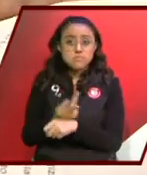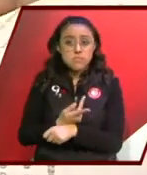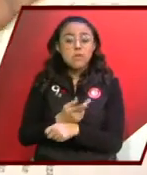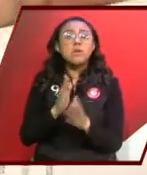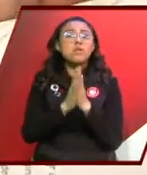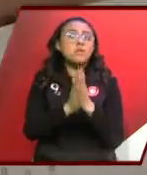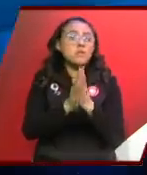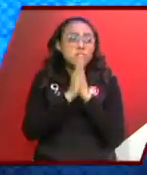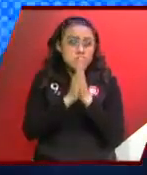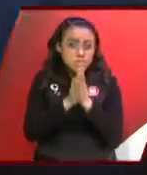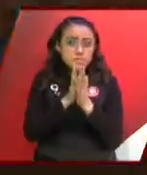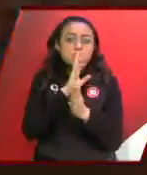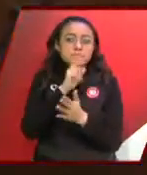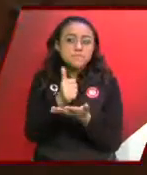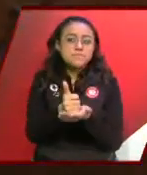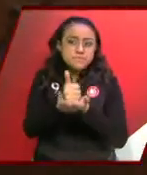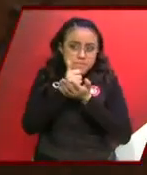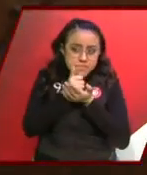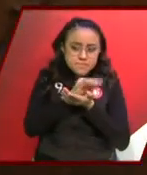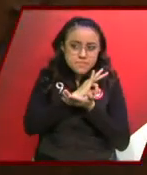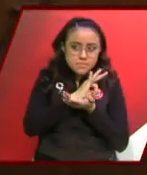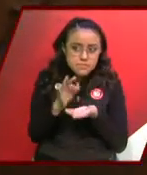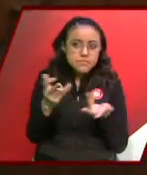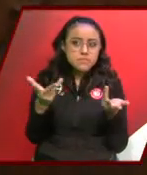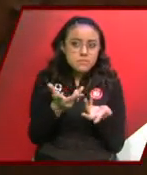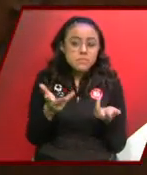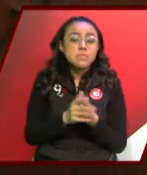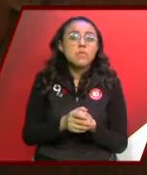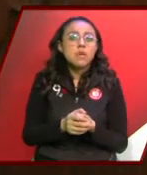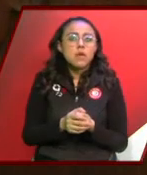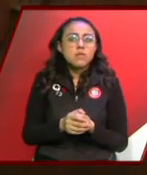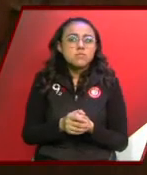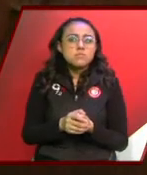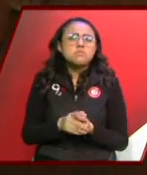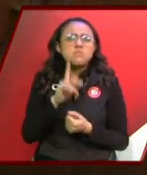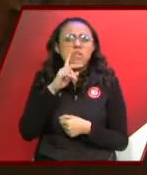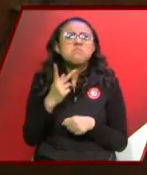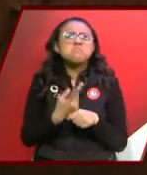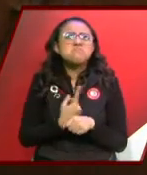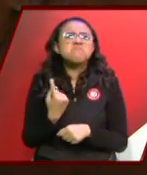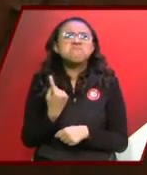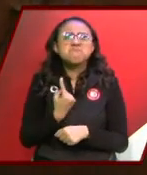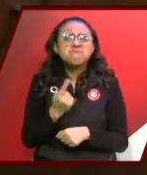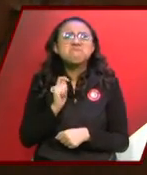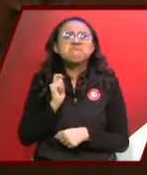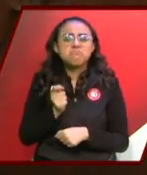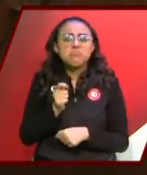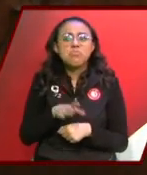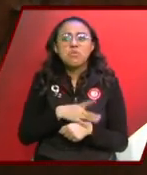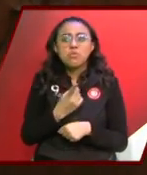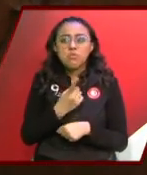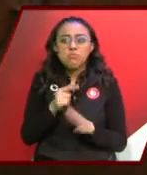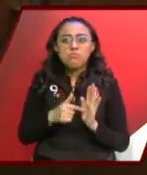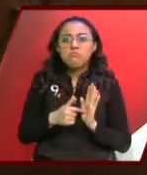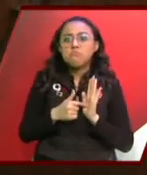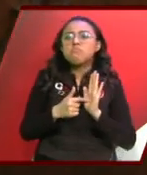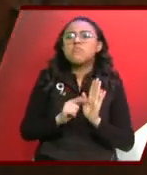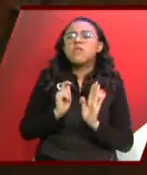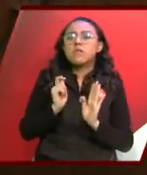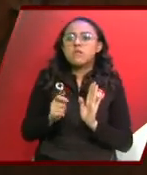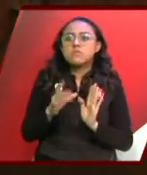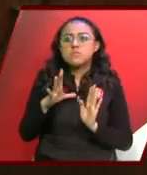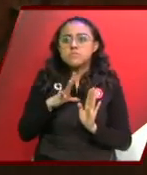por favor intervengan, nos ayuden para que vean qué es lo que está pasando, puesto que aquí